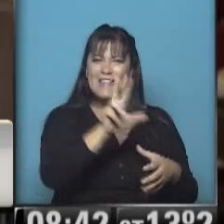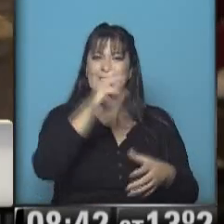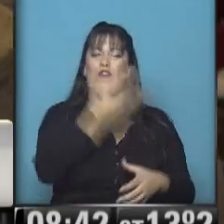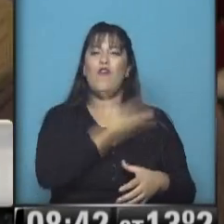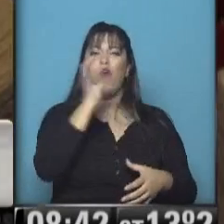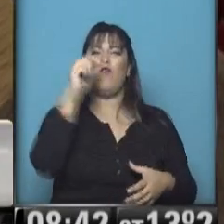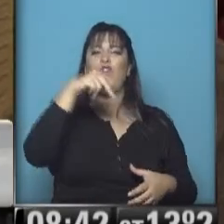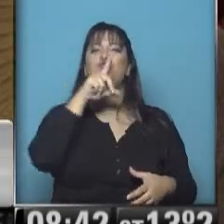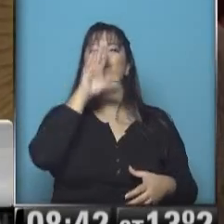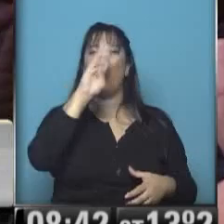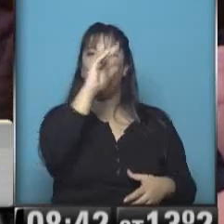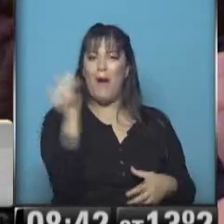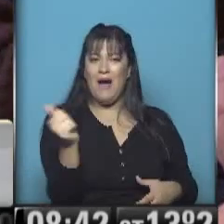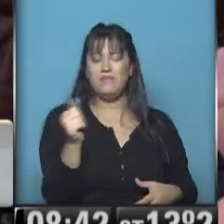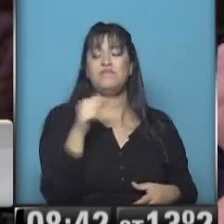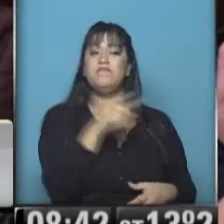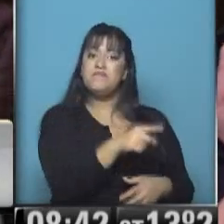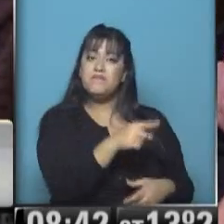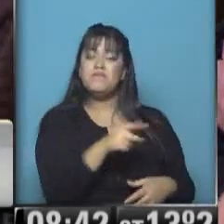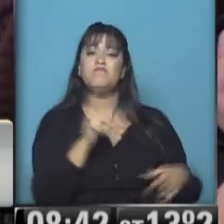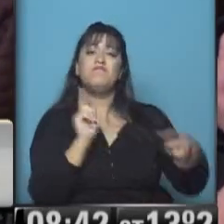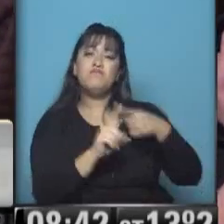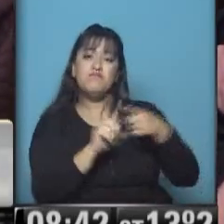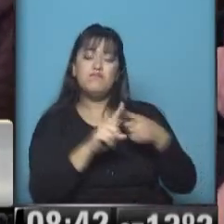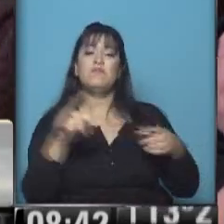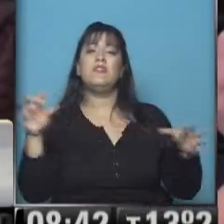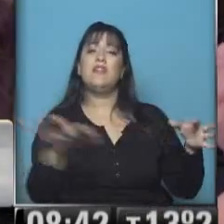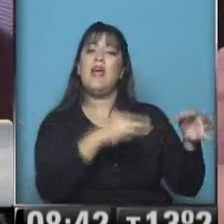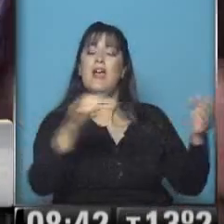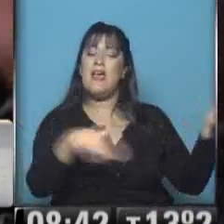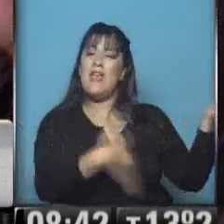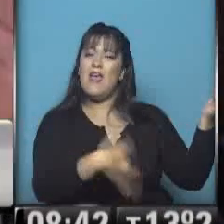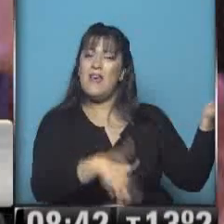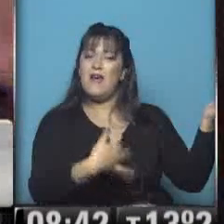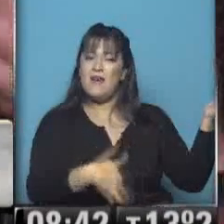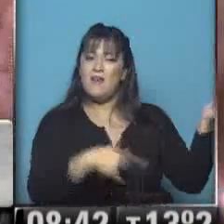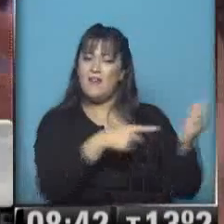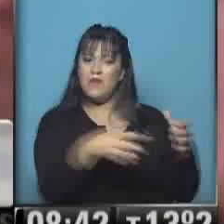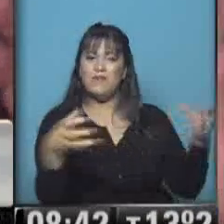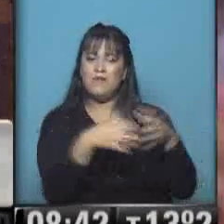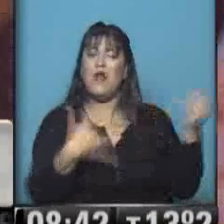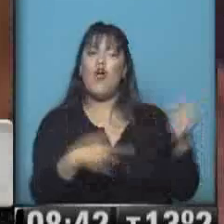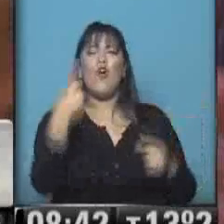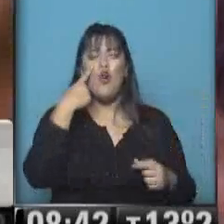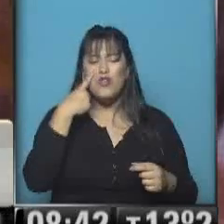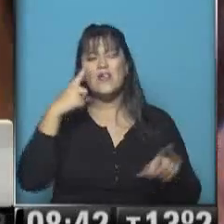de vínculo de alguien que era bajista de ese trío, que yo conocí al hermano, y